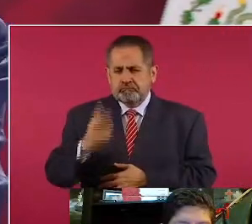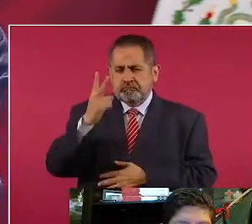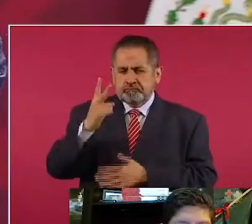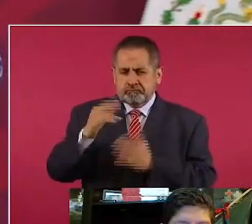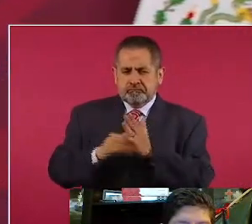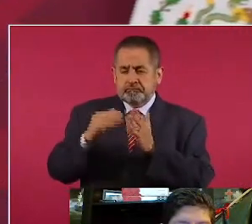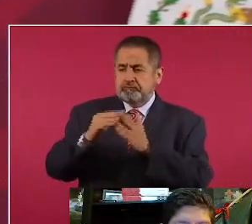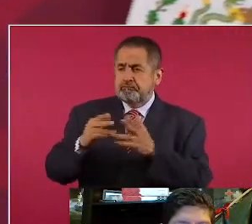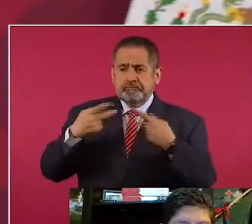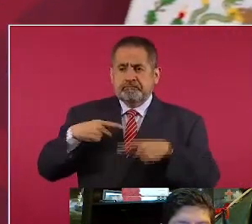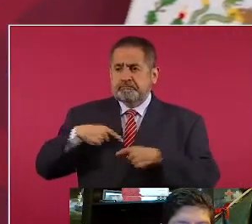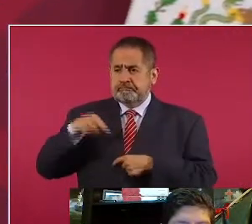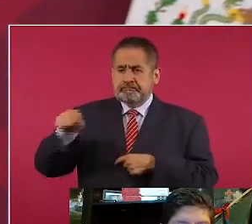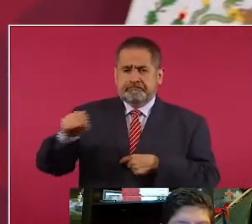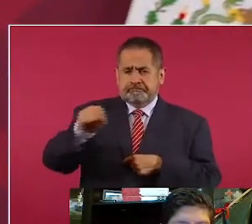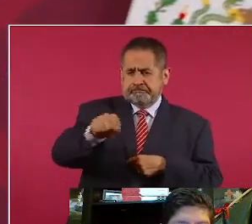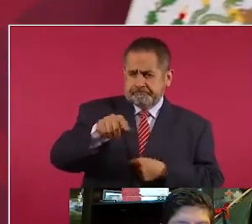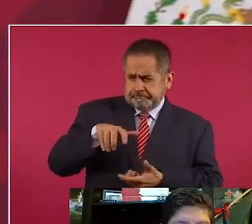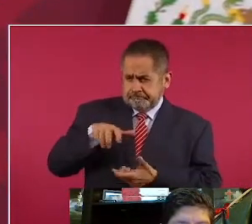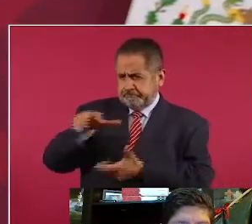de productores